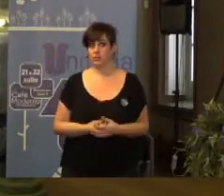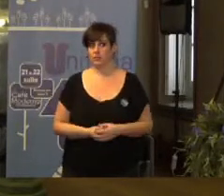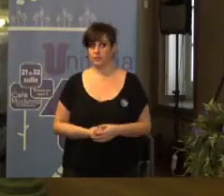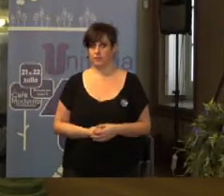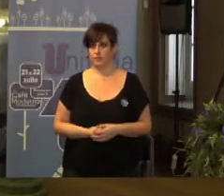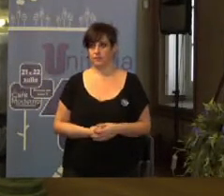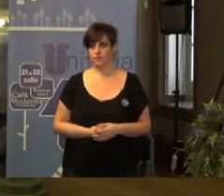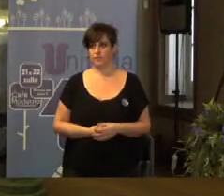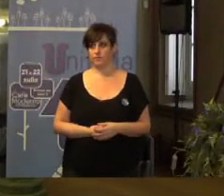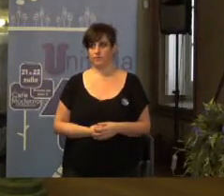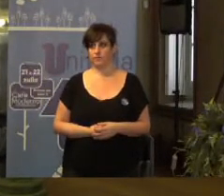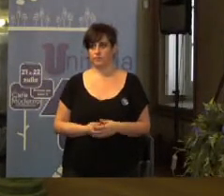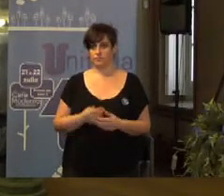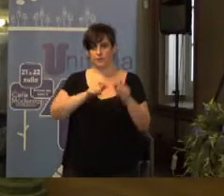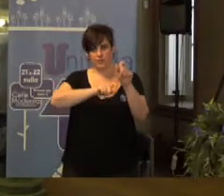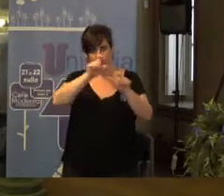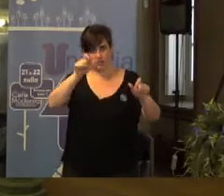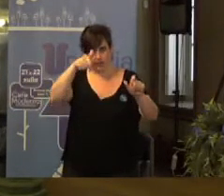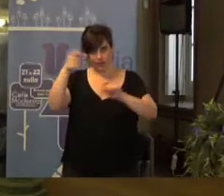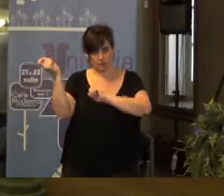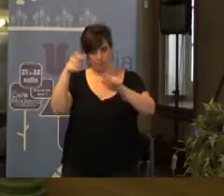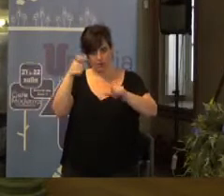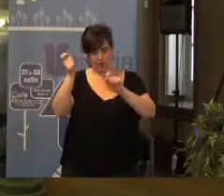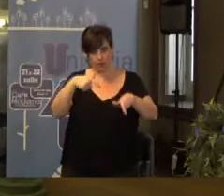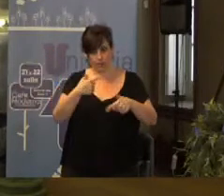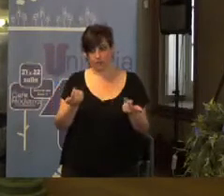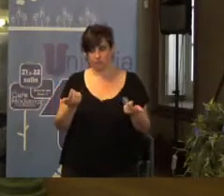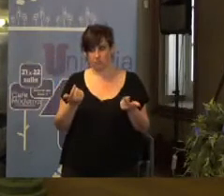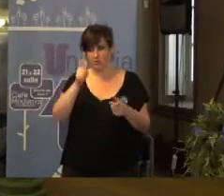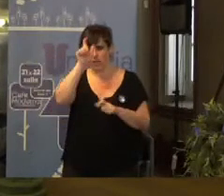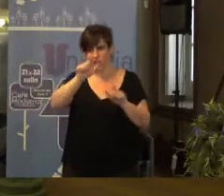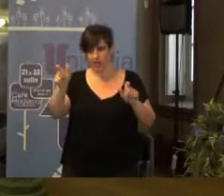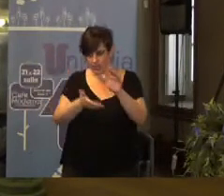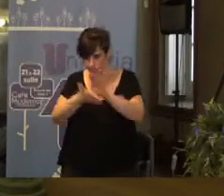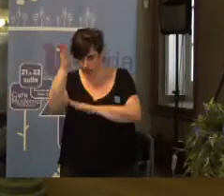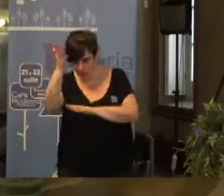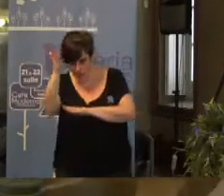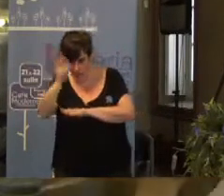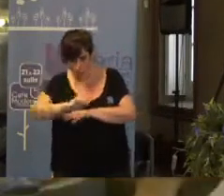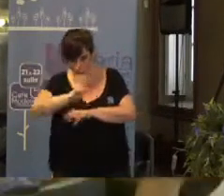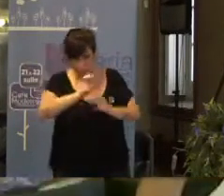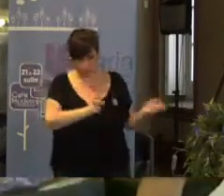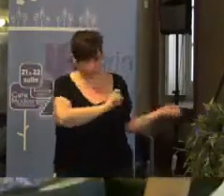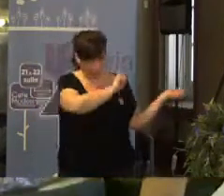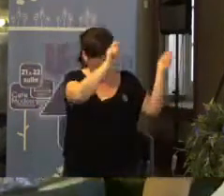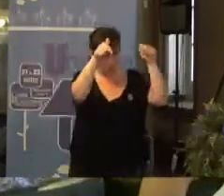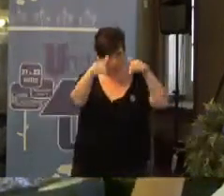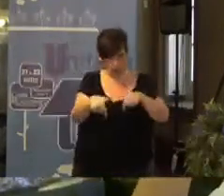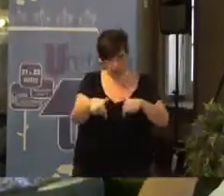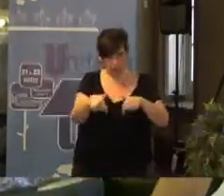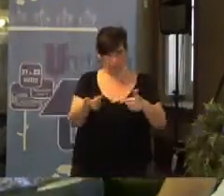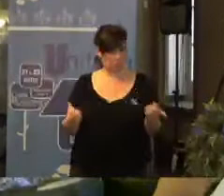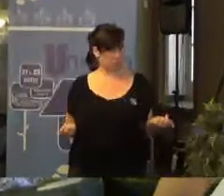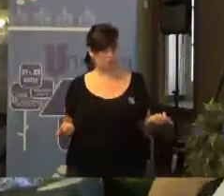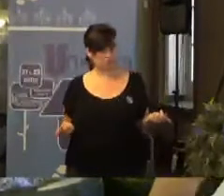traballar aquí, os de aquí se van e ven a xente de fora aquí. Eso non é que non queremos para